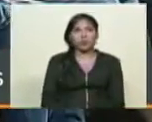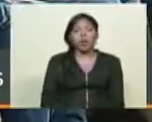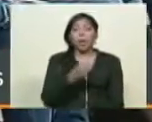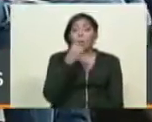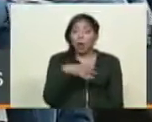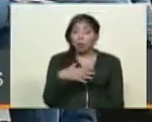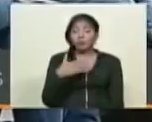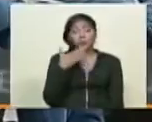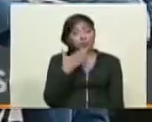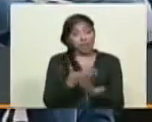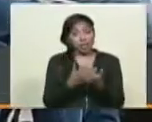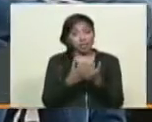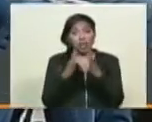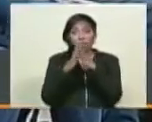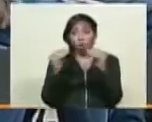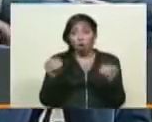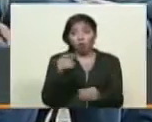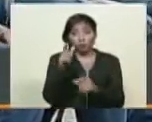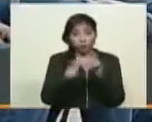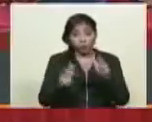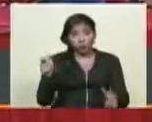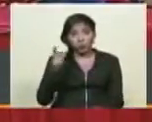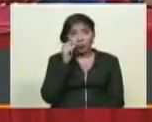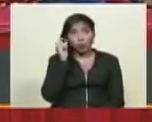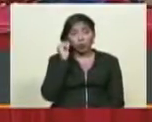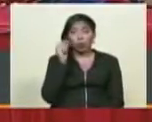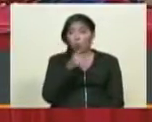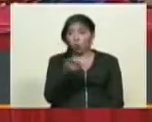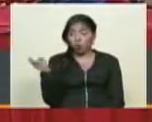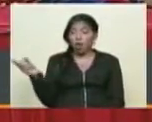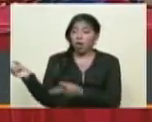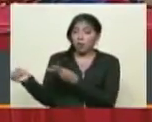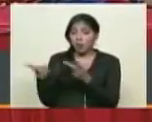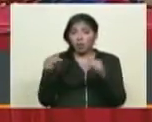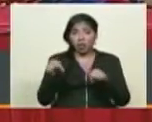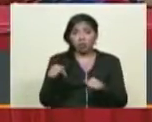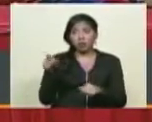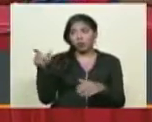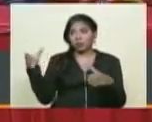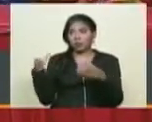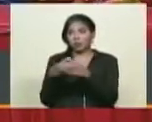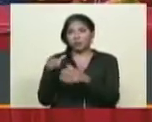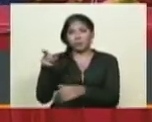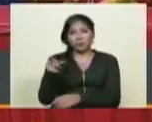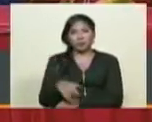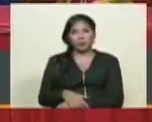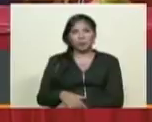Gracias a todos y a todos. Están invitados para el día lunes. Candidatos y candidatas ganadores en el estado